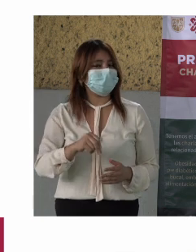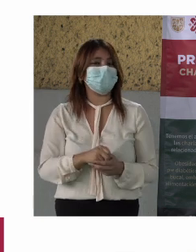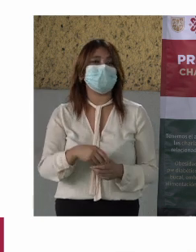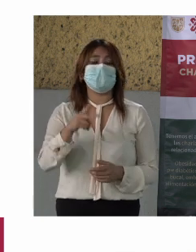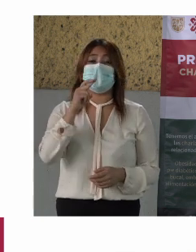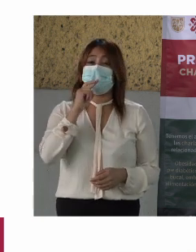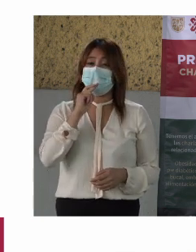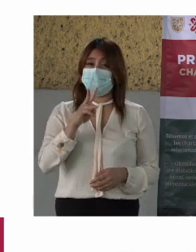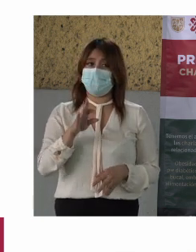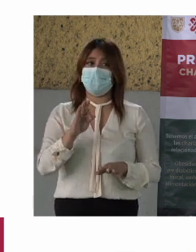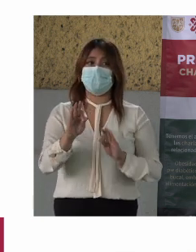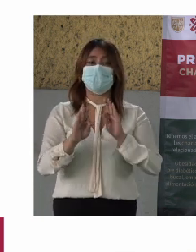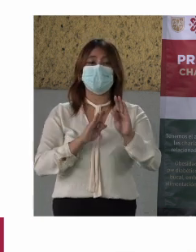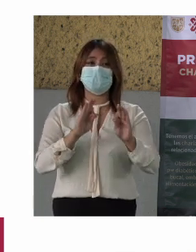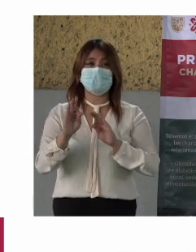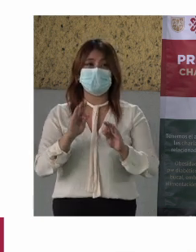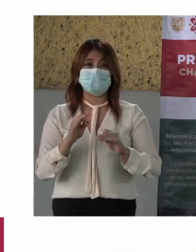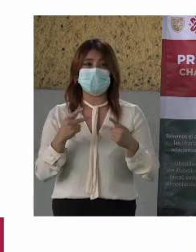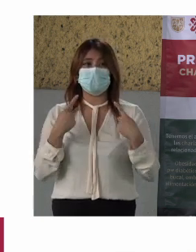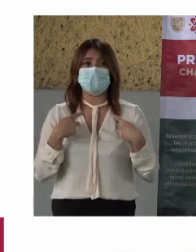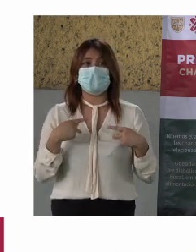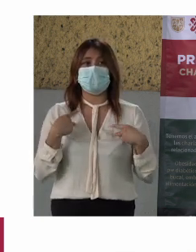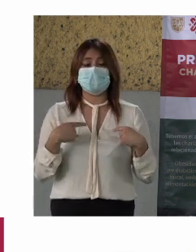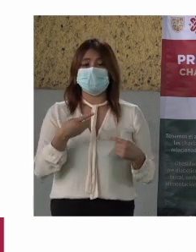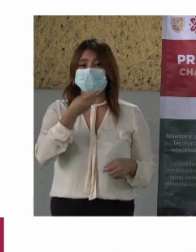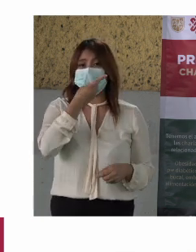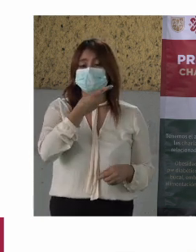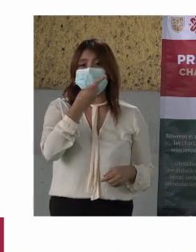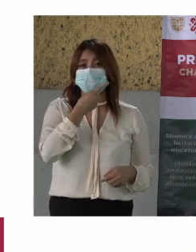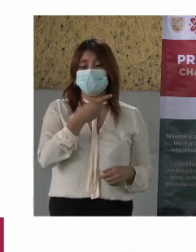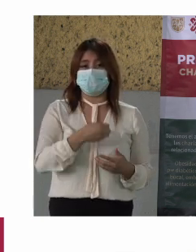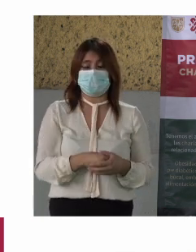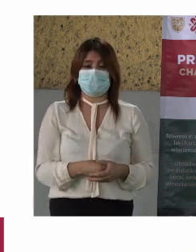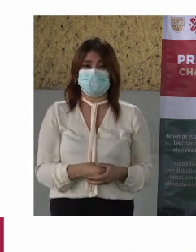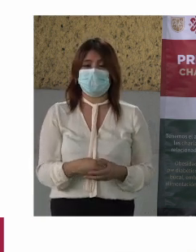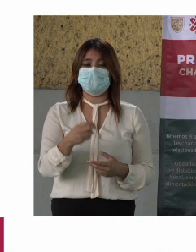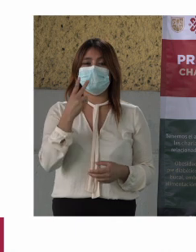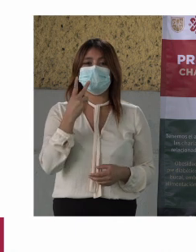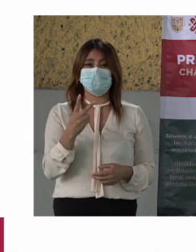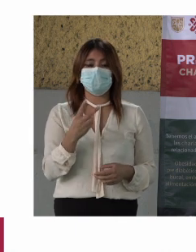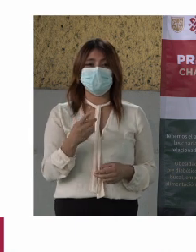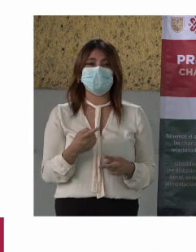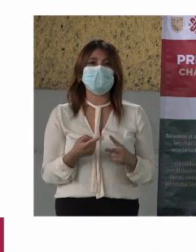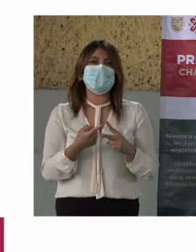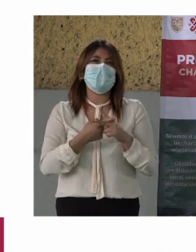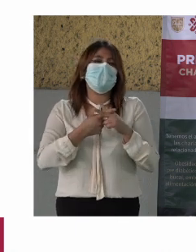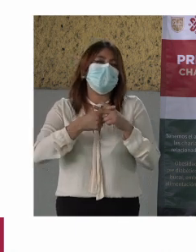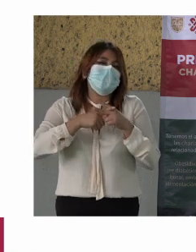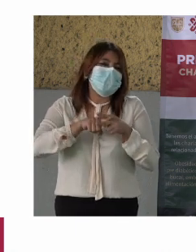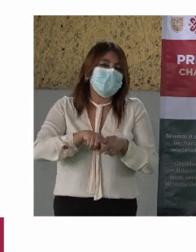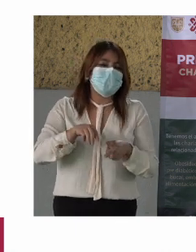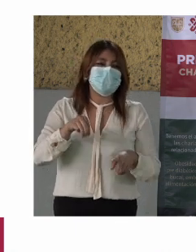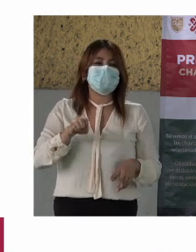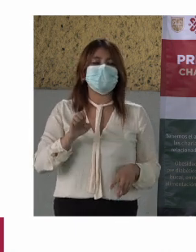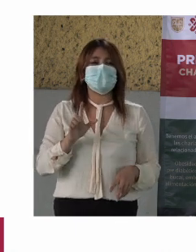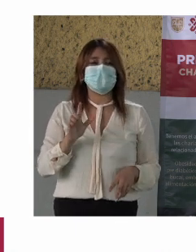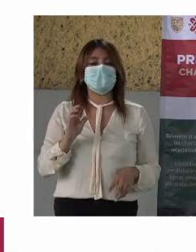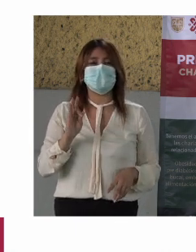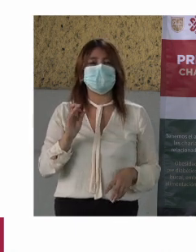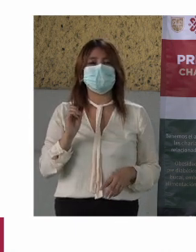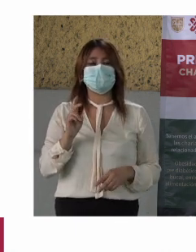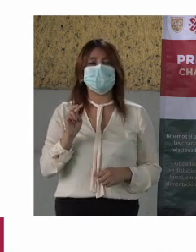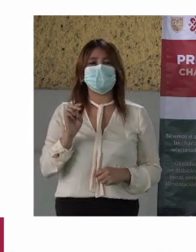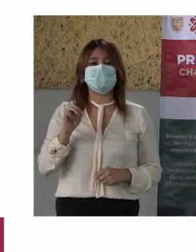mejor tratamiento que hay para un paciente con diabetes tipo 2 inicialmente es la metformina. Y la metformina es muy barata.